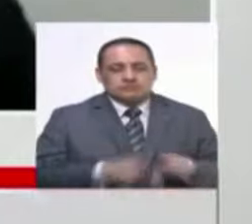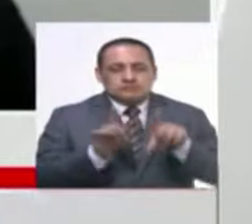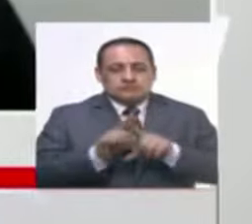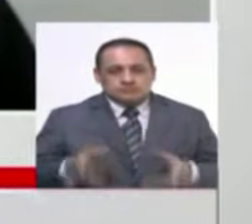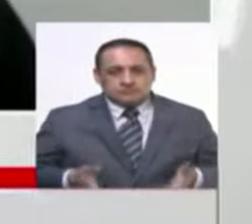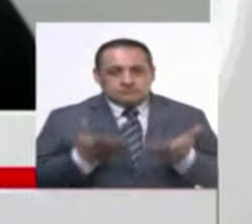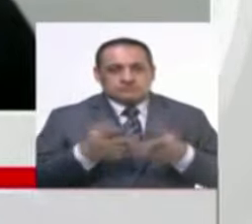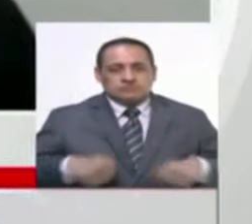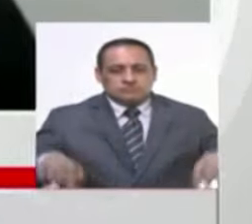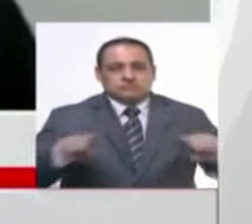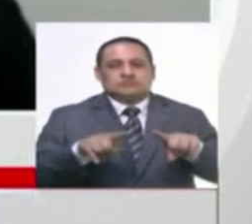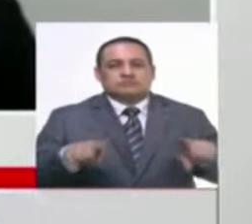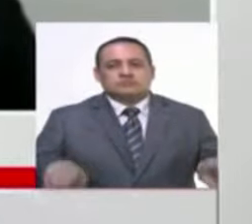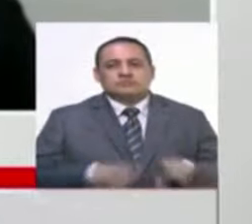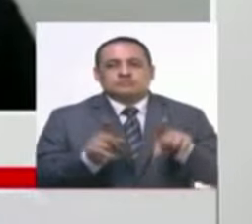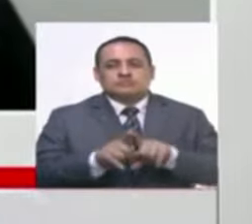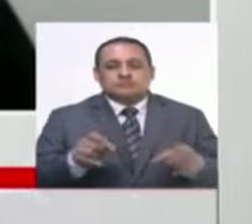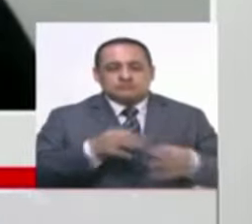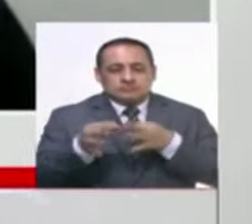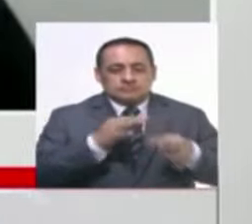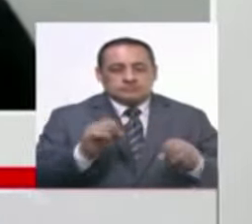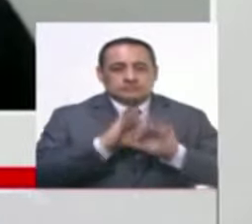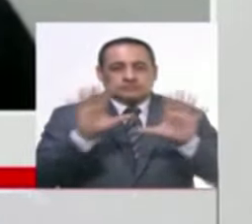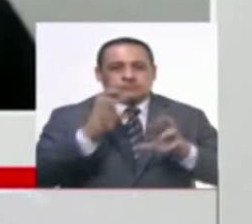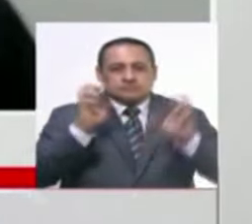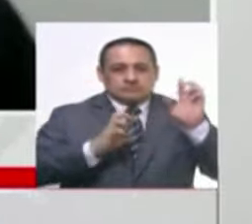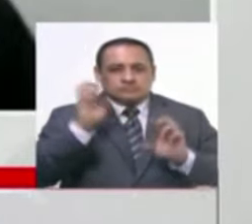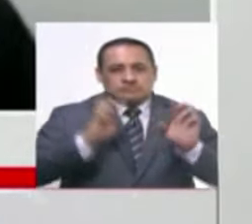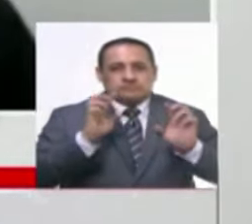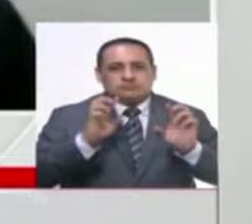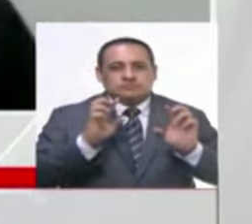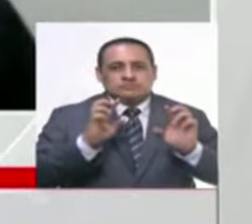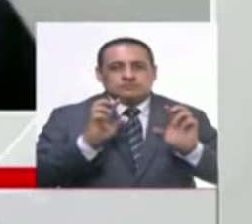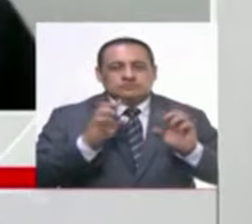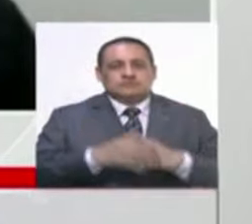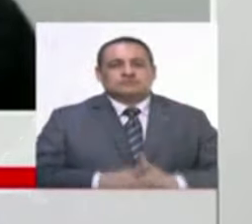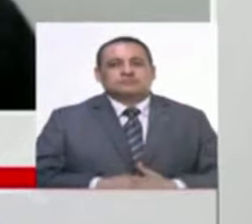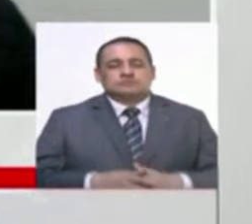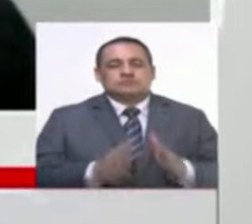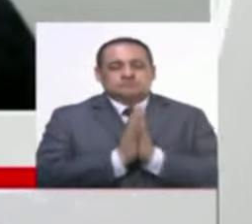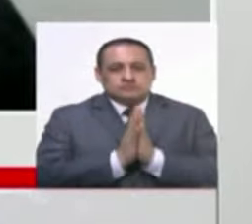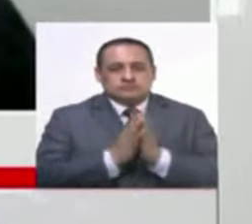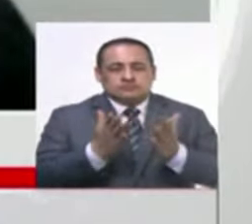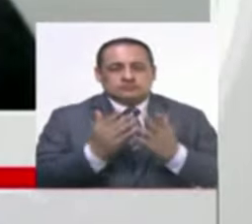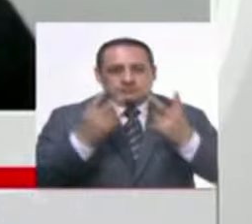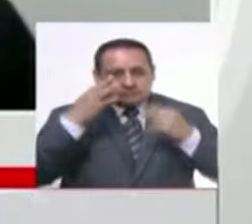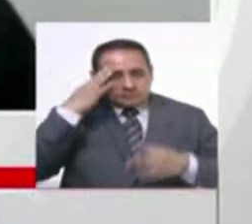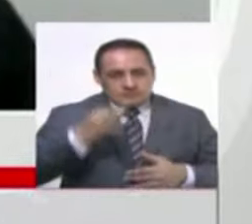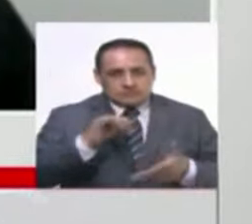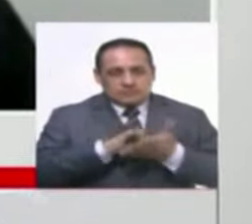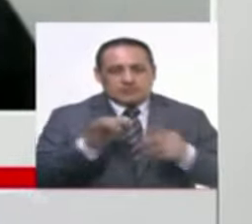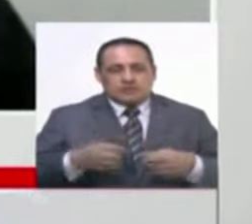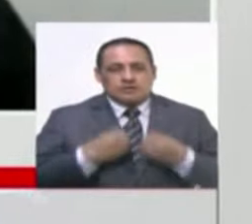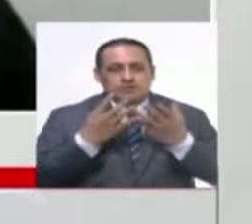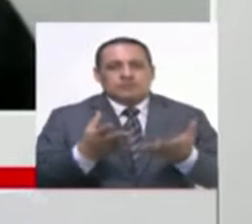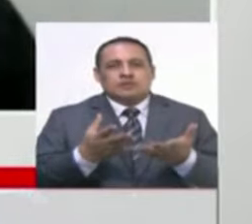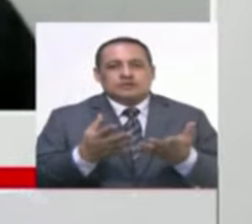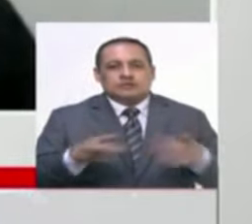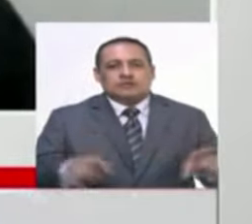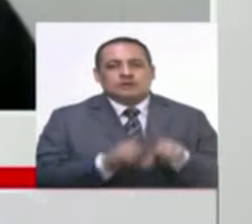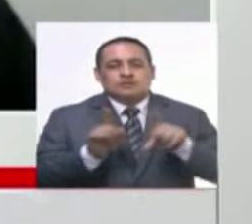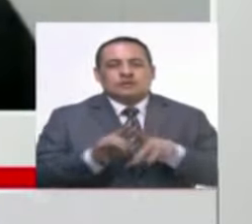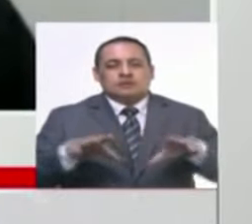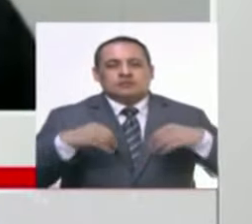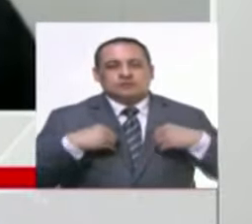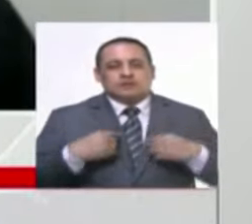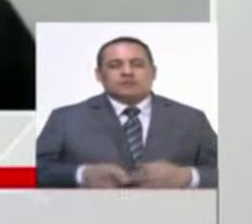contribuir con ustedes en el esclarecimiento de sus dudas, por favor, yo creo que hasta aquí nomás voy a declarar, voy a